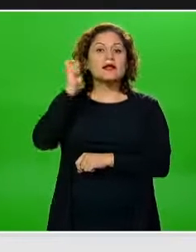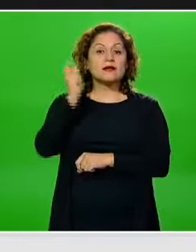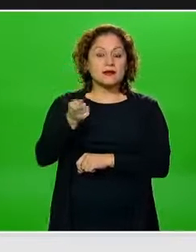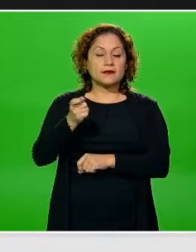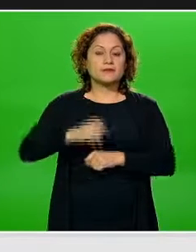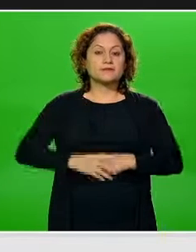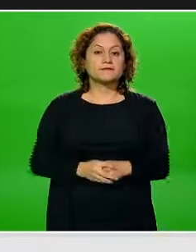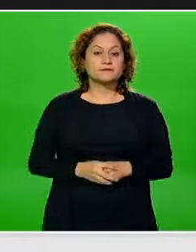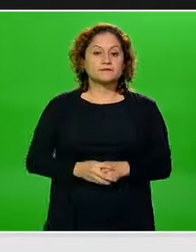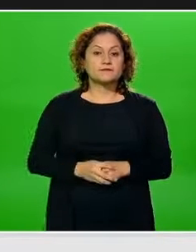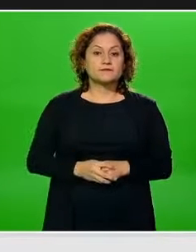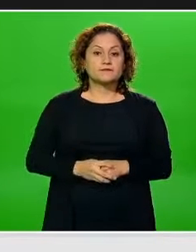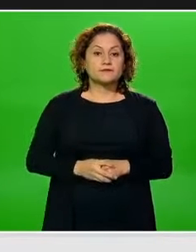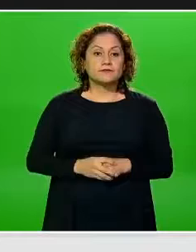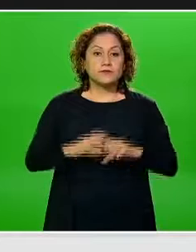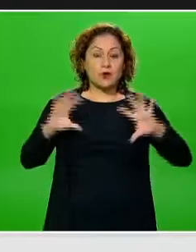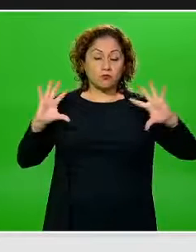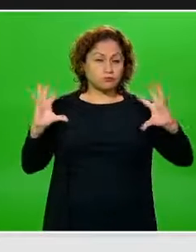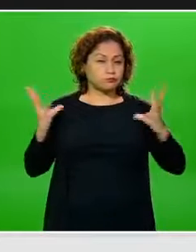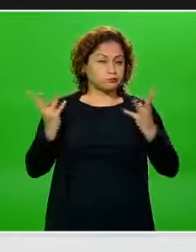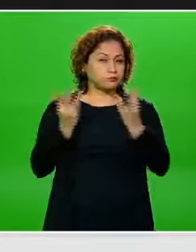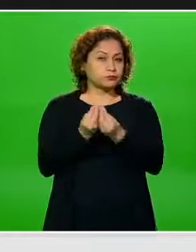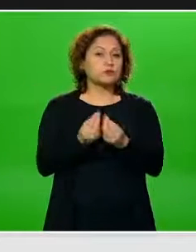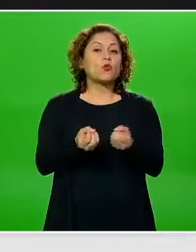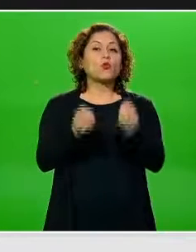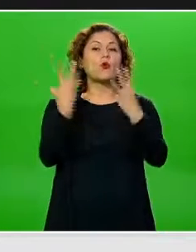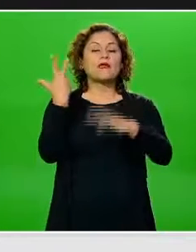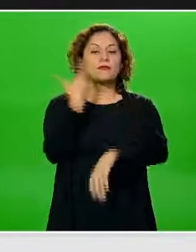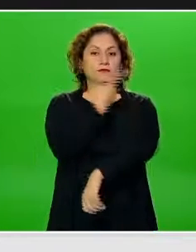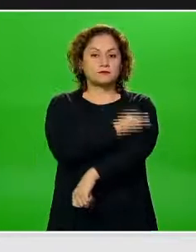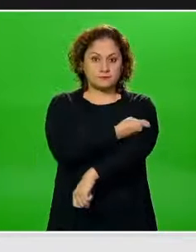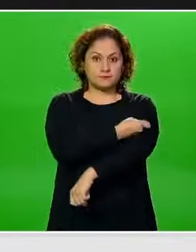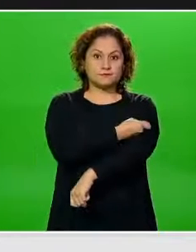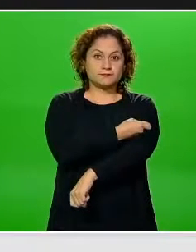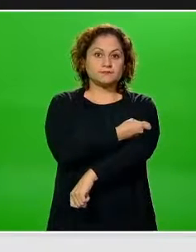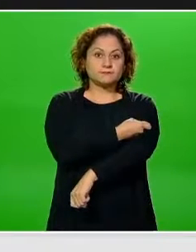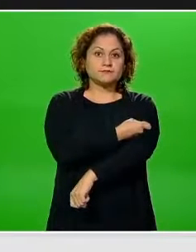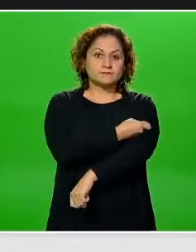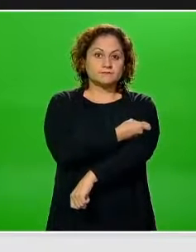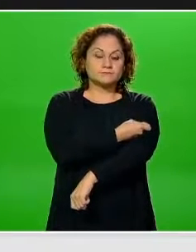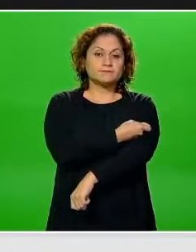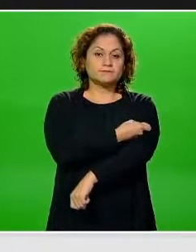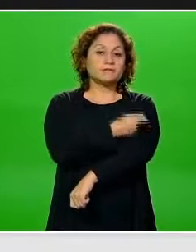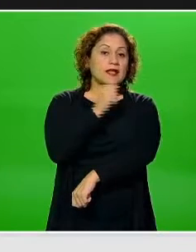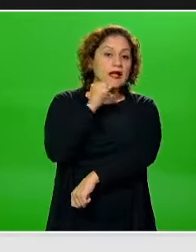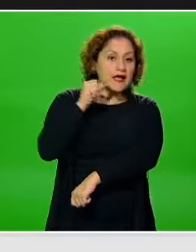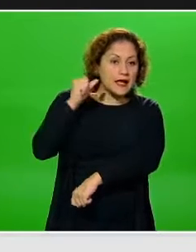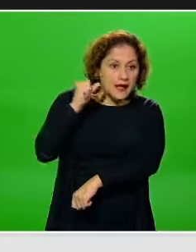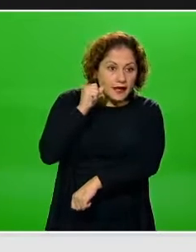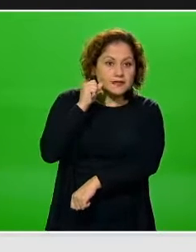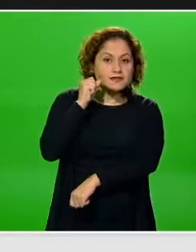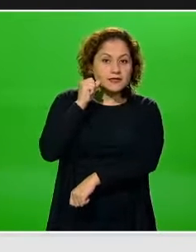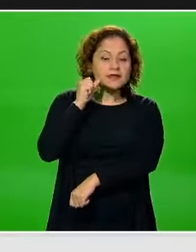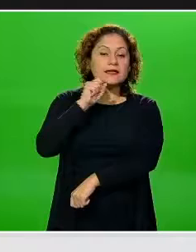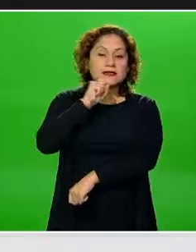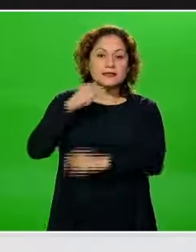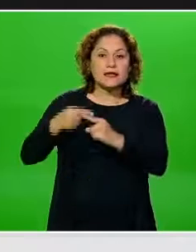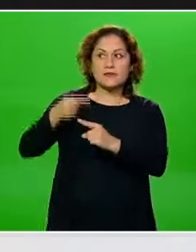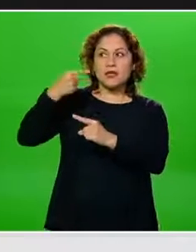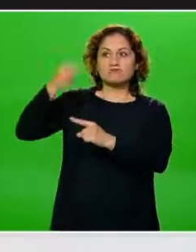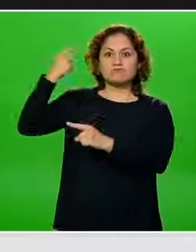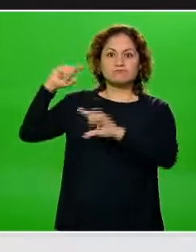de dosis que hasta el momento se han aplicado, sumando obviamente ya las que nos reportan el día de ayer. Entonces